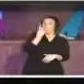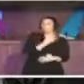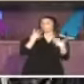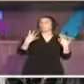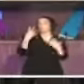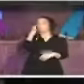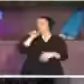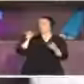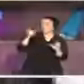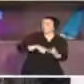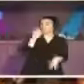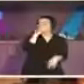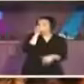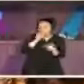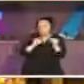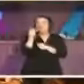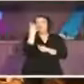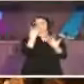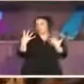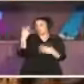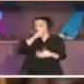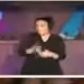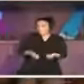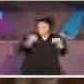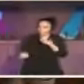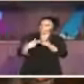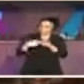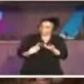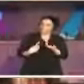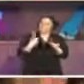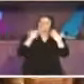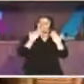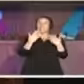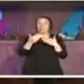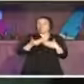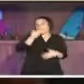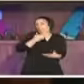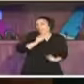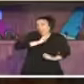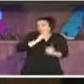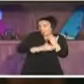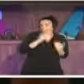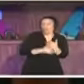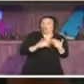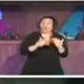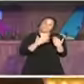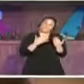Y 49 años más que nos queda. Gracias por el calor, por los aplausos. ¡Feliz carnaval! Les queremos, de verdad que sí. Gracias.